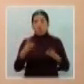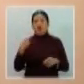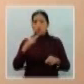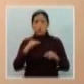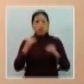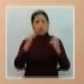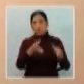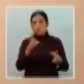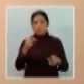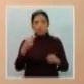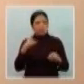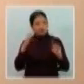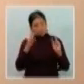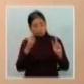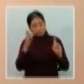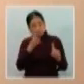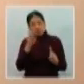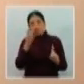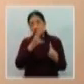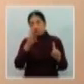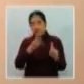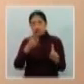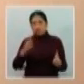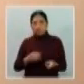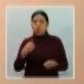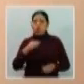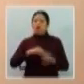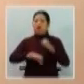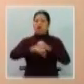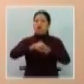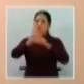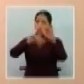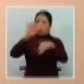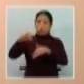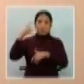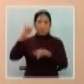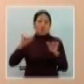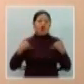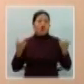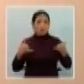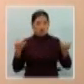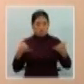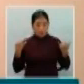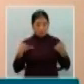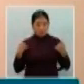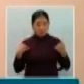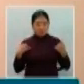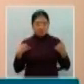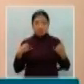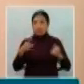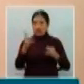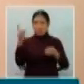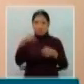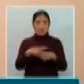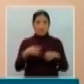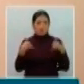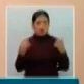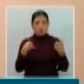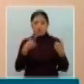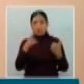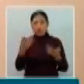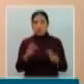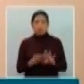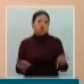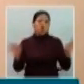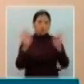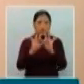¿Qué hemos hecho? Hasta el momento hemos hecho una convocatoria a los jóvenes, como usted lo decía, Camila. La participación de los jóvenes es muy